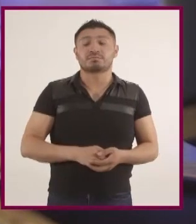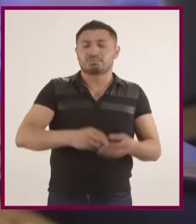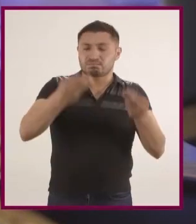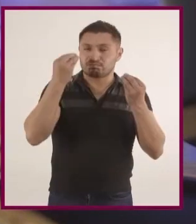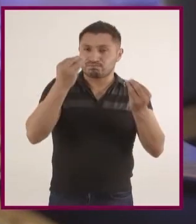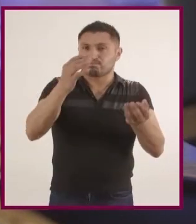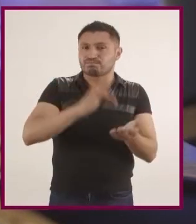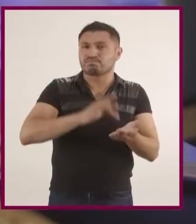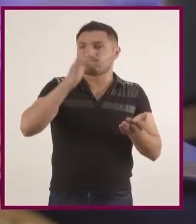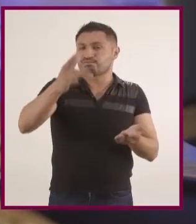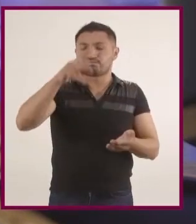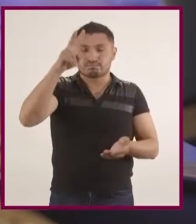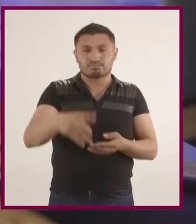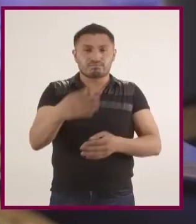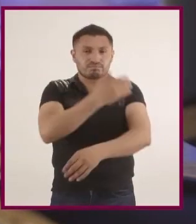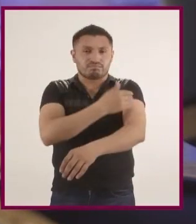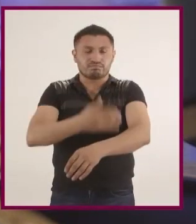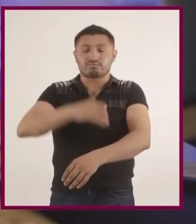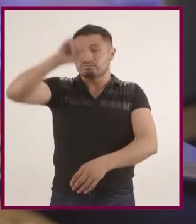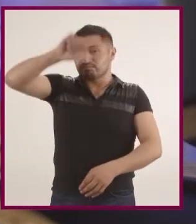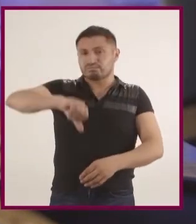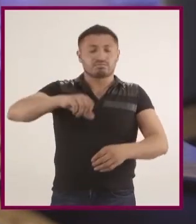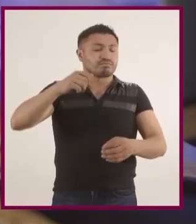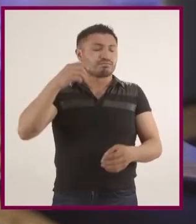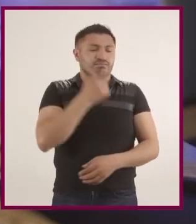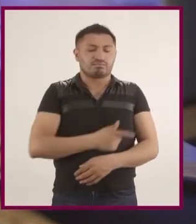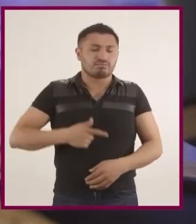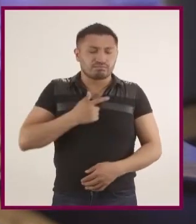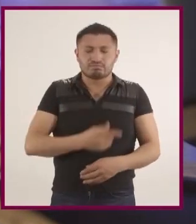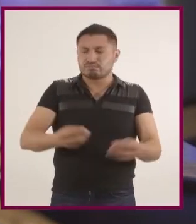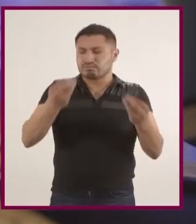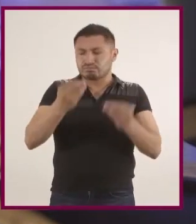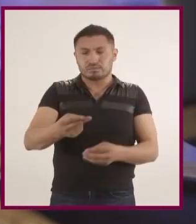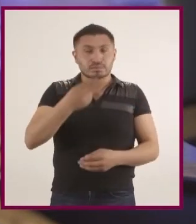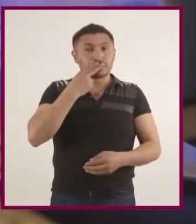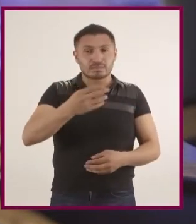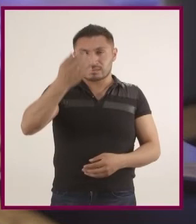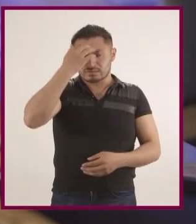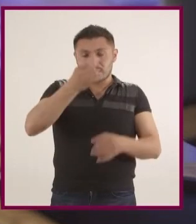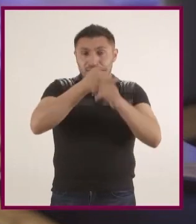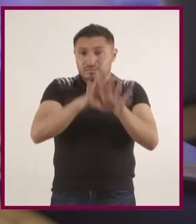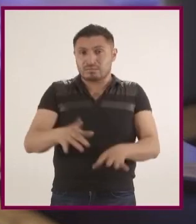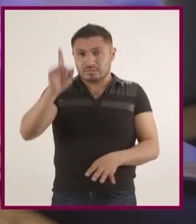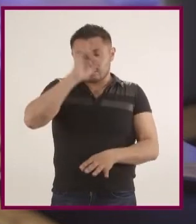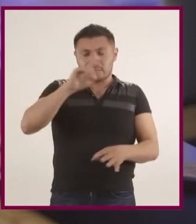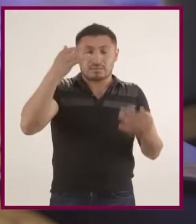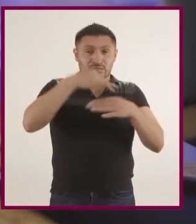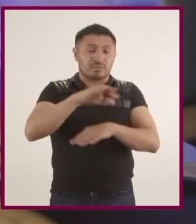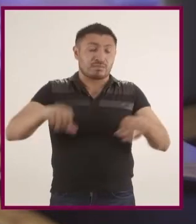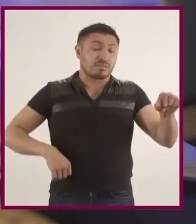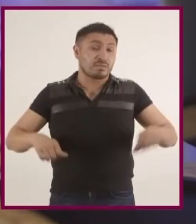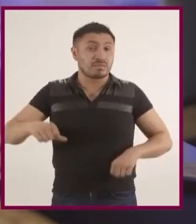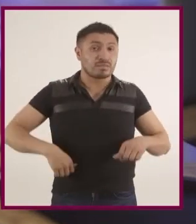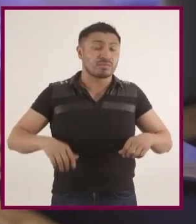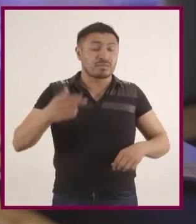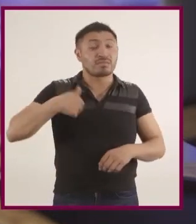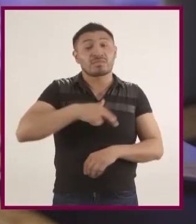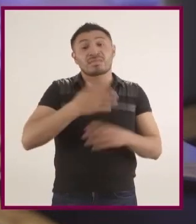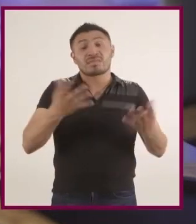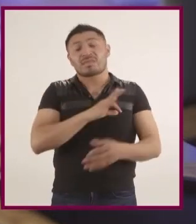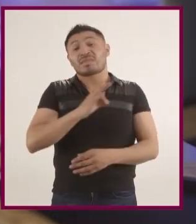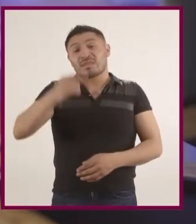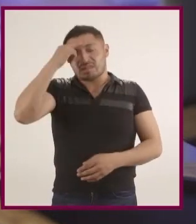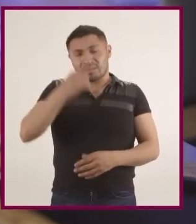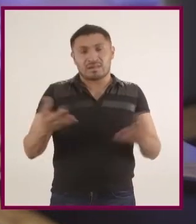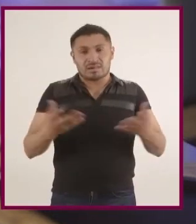pues muchas gracias Gerardo por habernos acompañado hoy ha sido muy útil conocer todos estos datos y consejos sobre todas las acciones que podemos tomar para